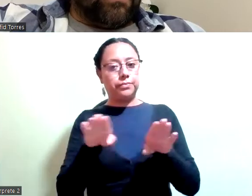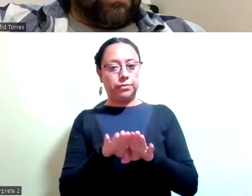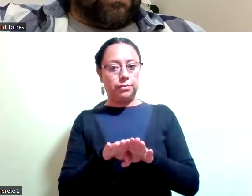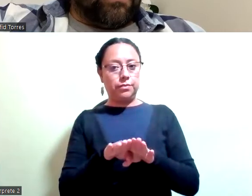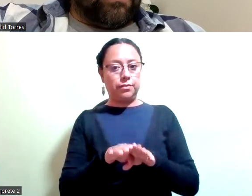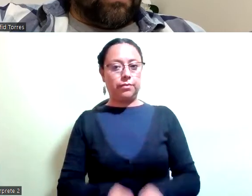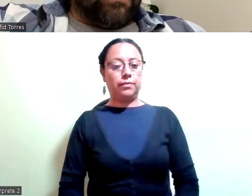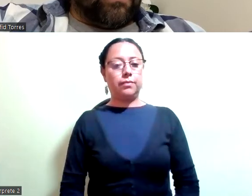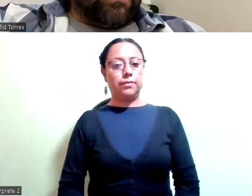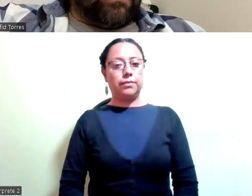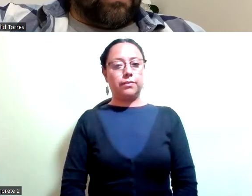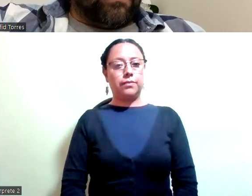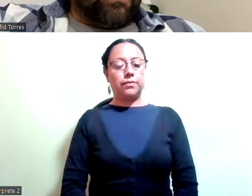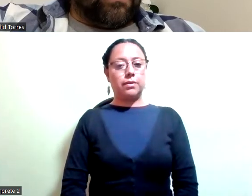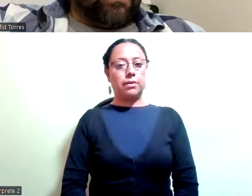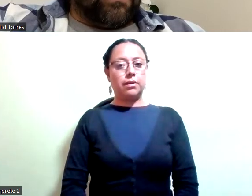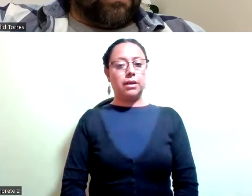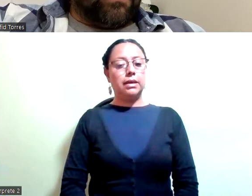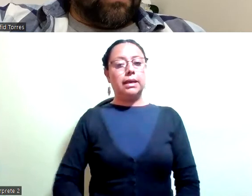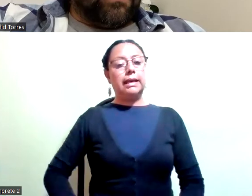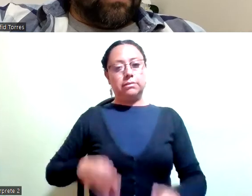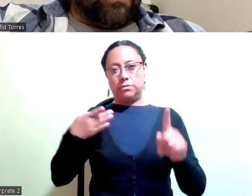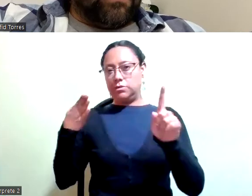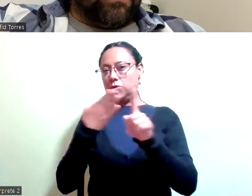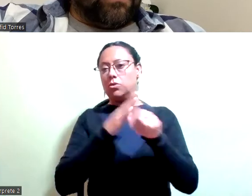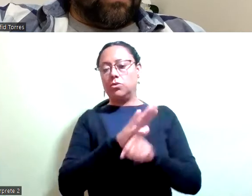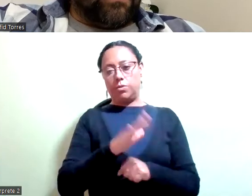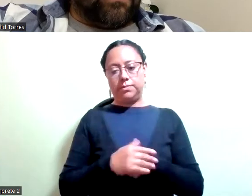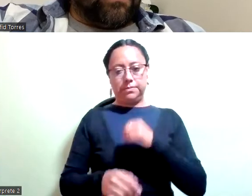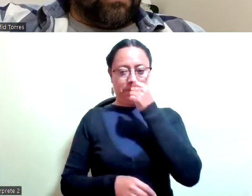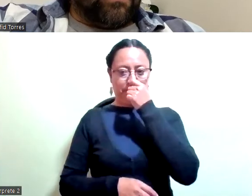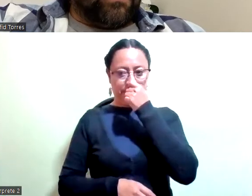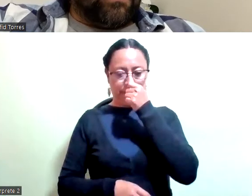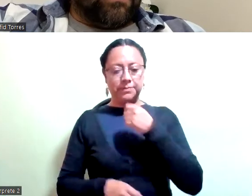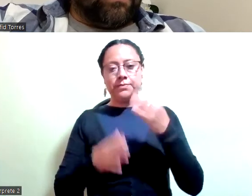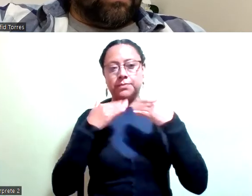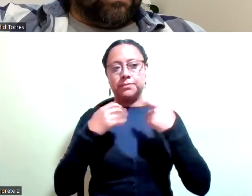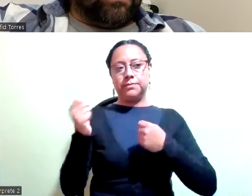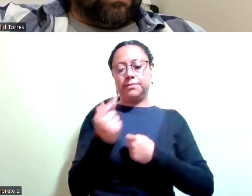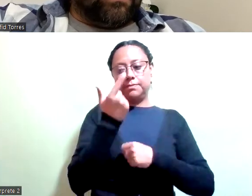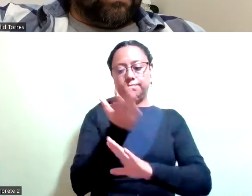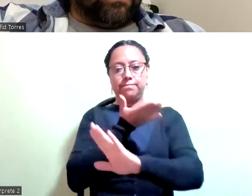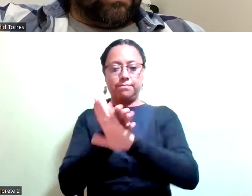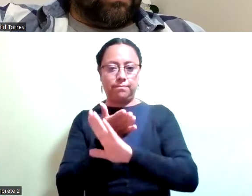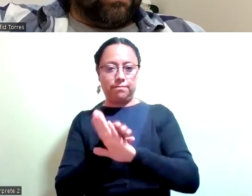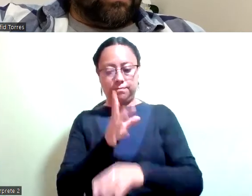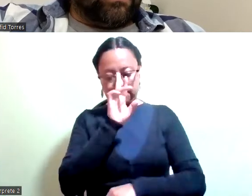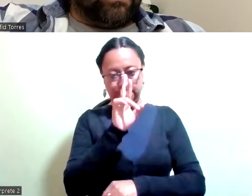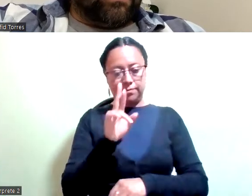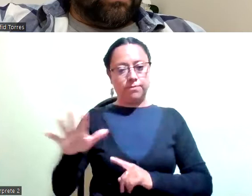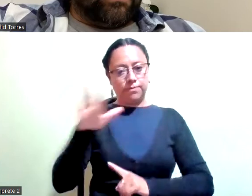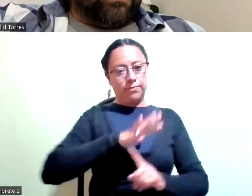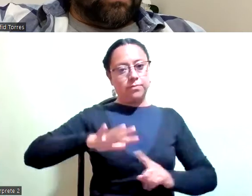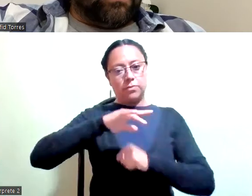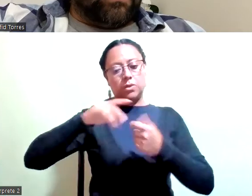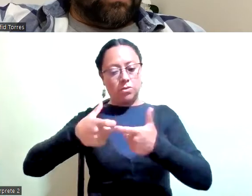es que no exista algo que atente contra la dignidad de los sectores vulnerables de nuestra